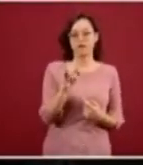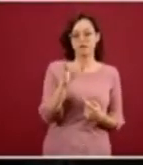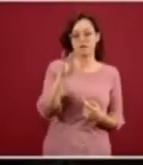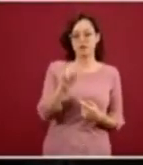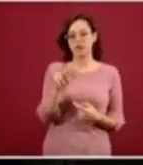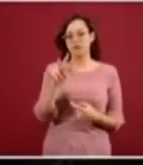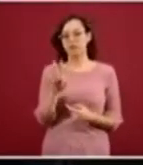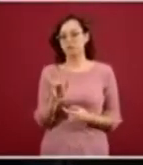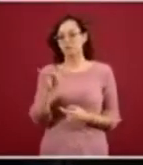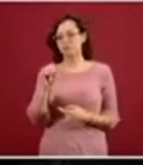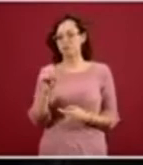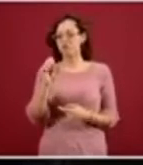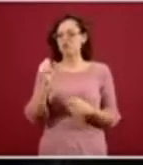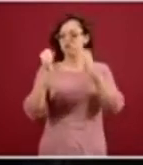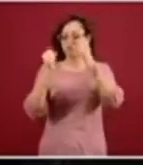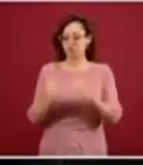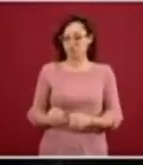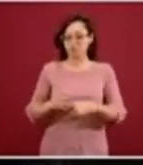siguientes pasos que les he comentado.